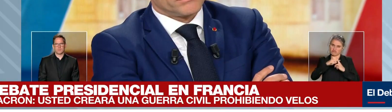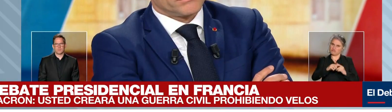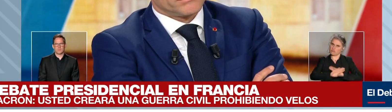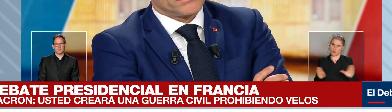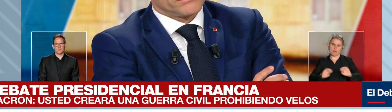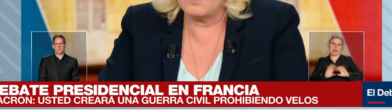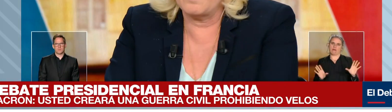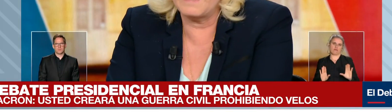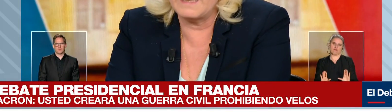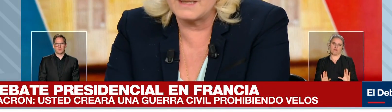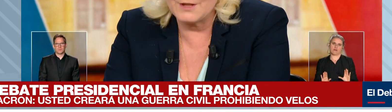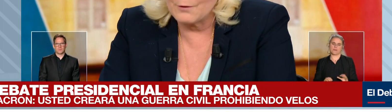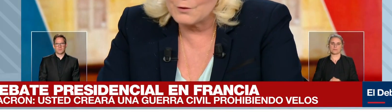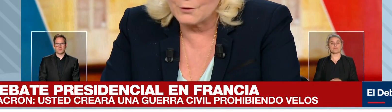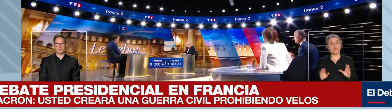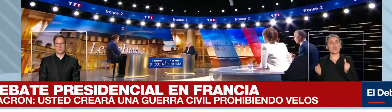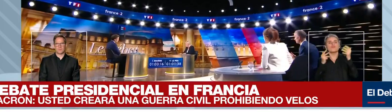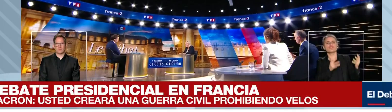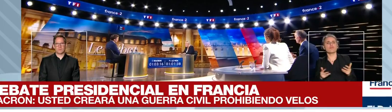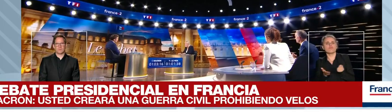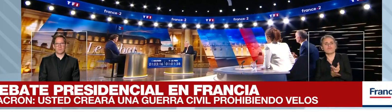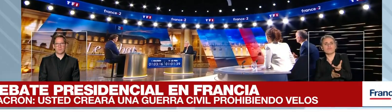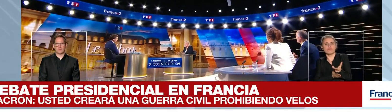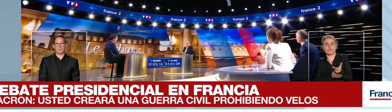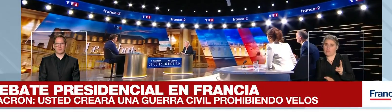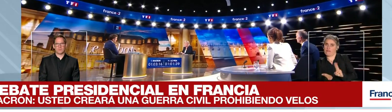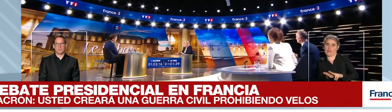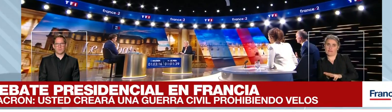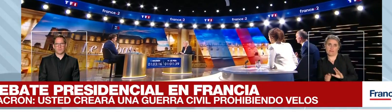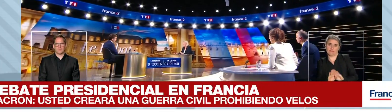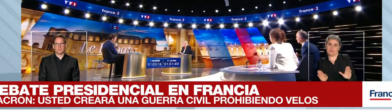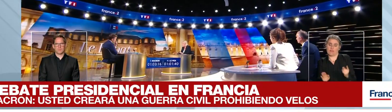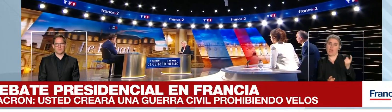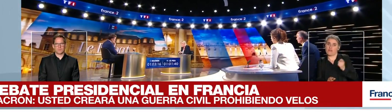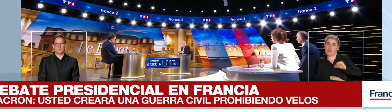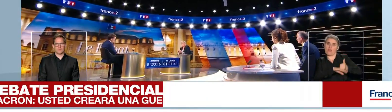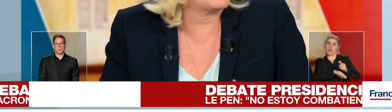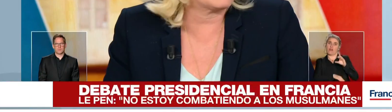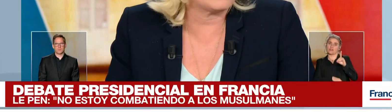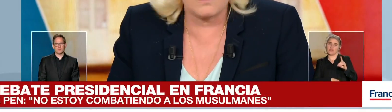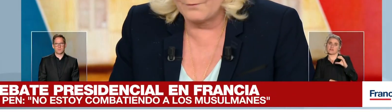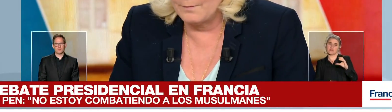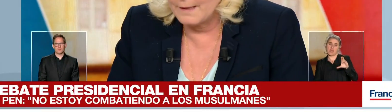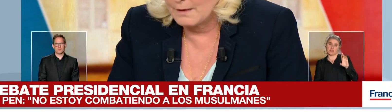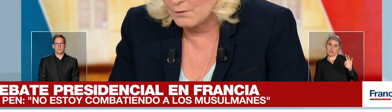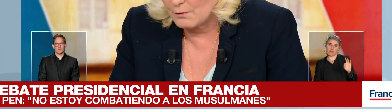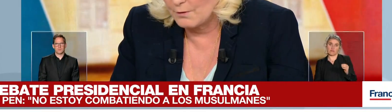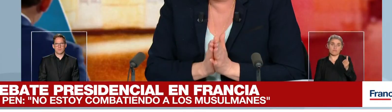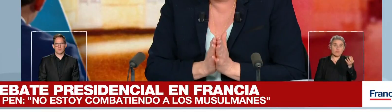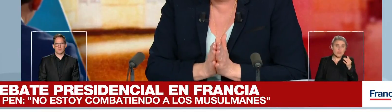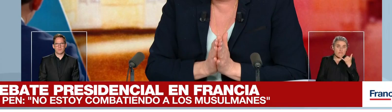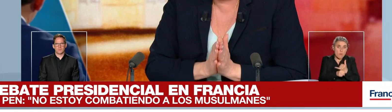está dirigida a ellos, que las cosas sean claras. Pero las cifras que estoy dando son cifras ciertas y son cifras